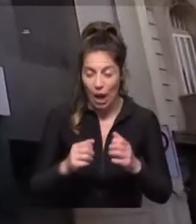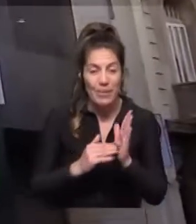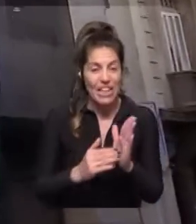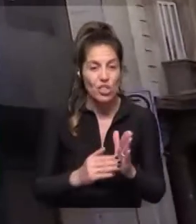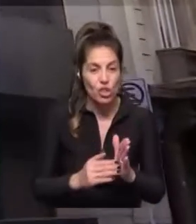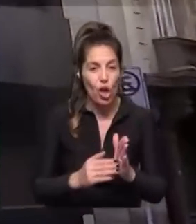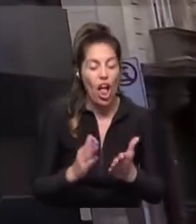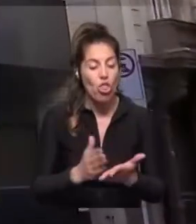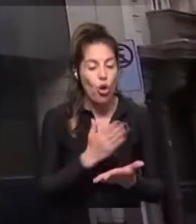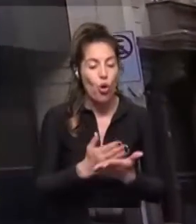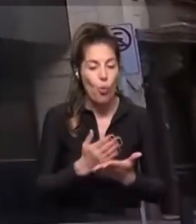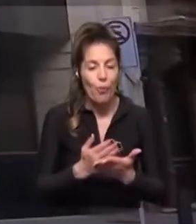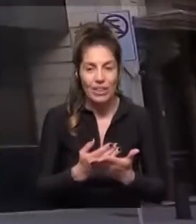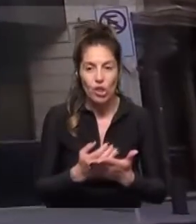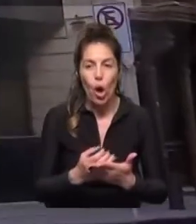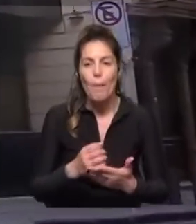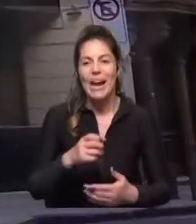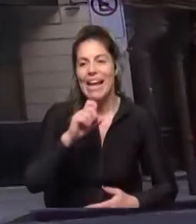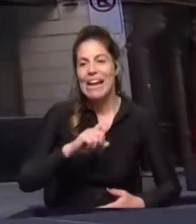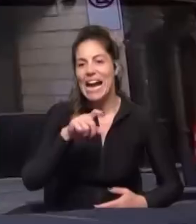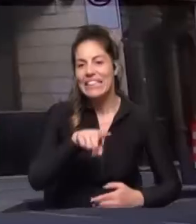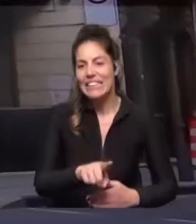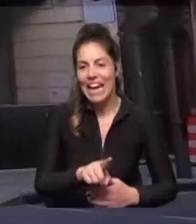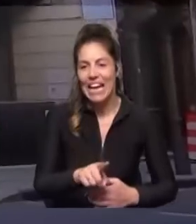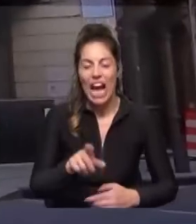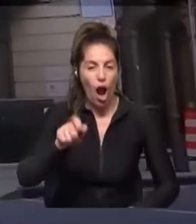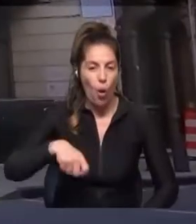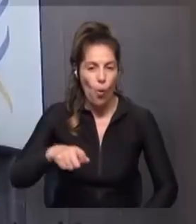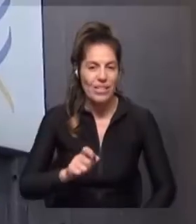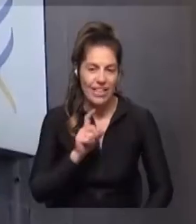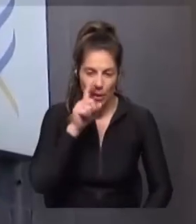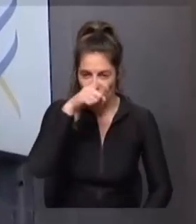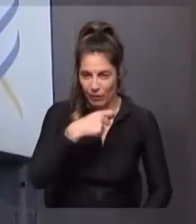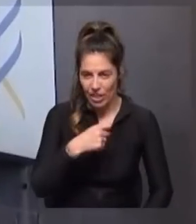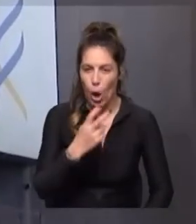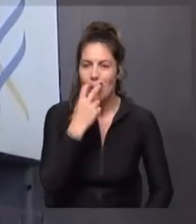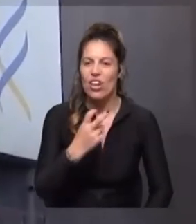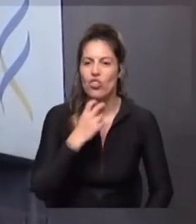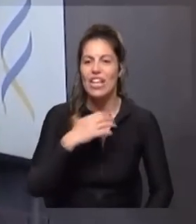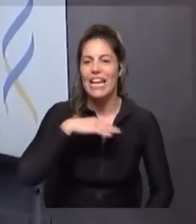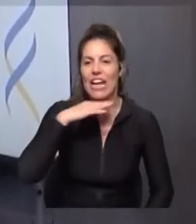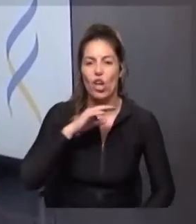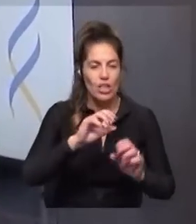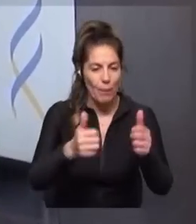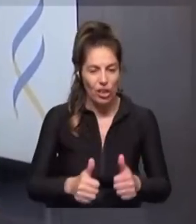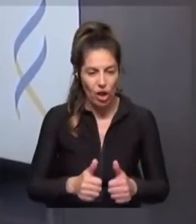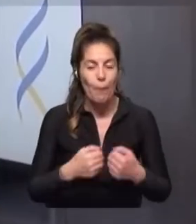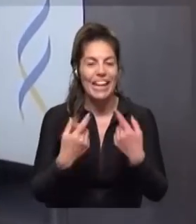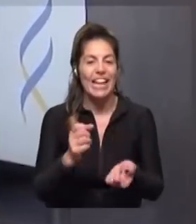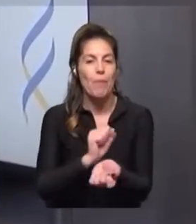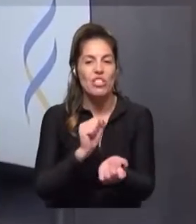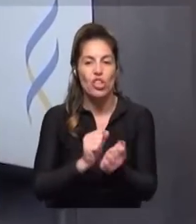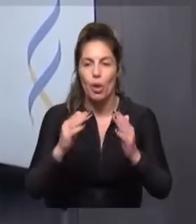documentación apócrifa para engañar a jueces de Montevideo San José canelones y Maldonado con el propósito de obtener la prisión domiciliaria para